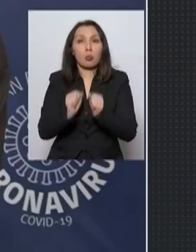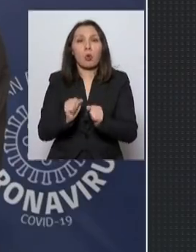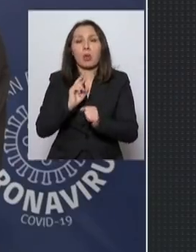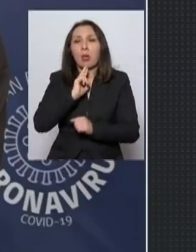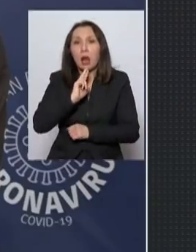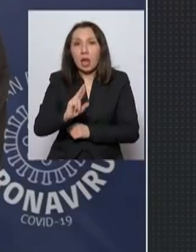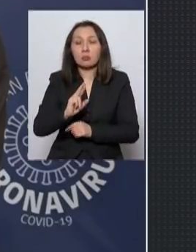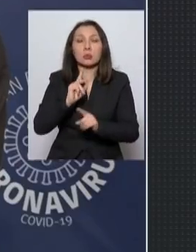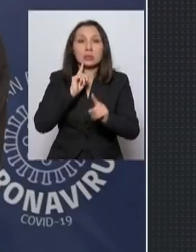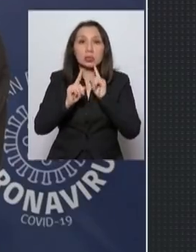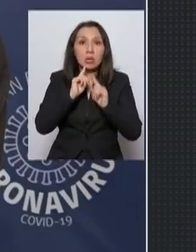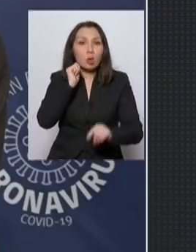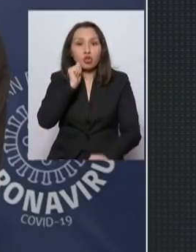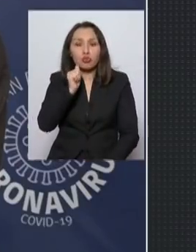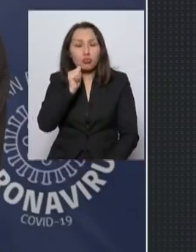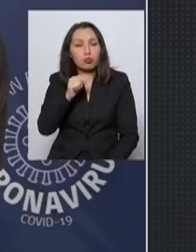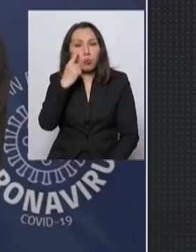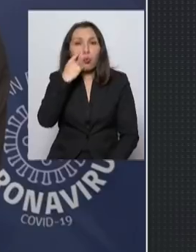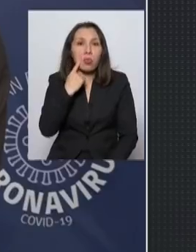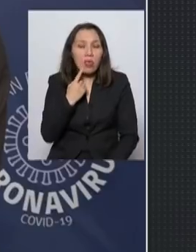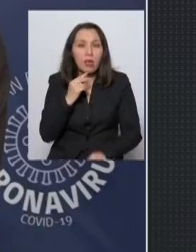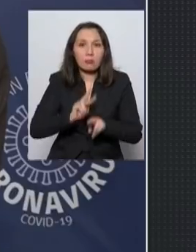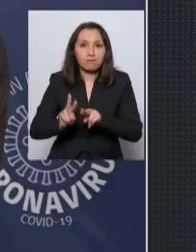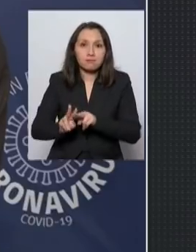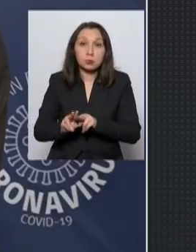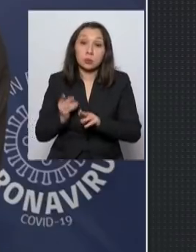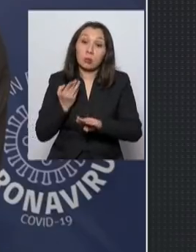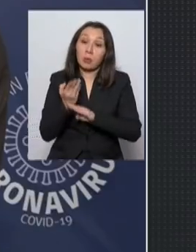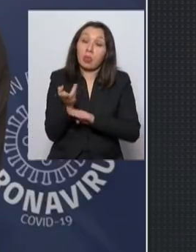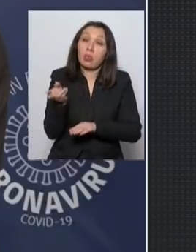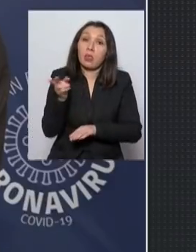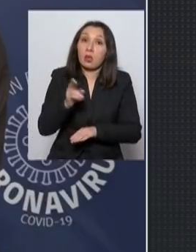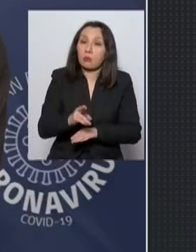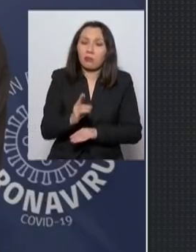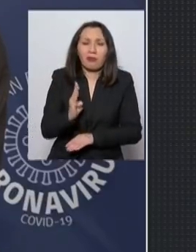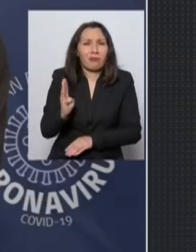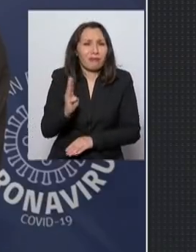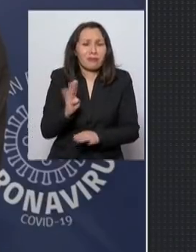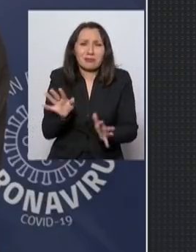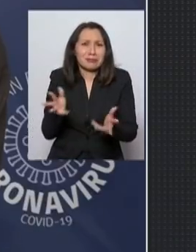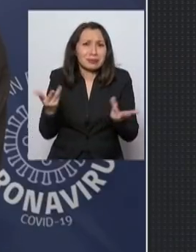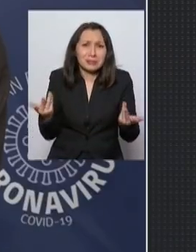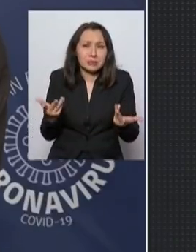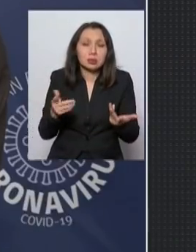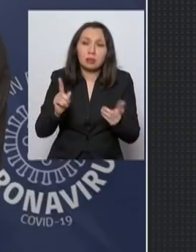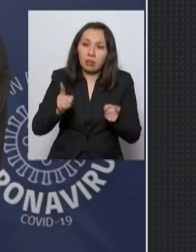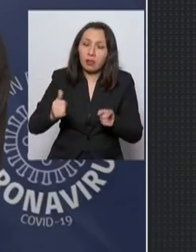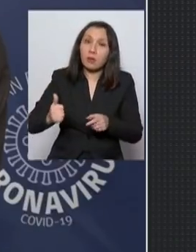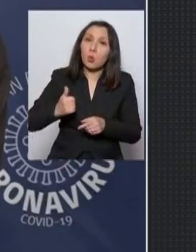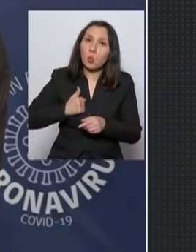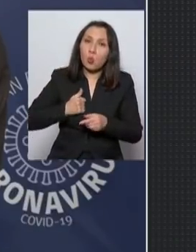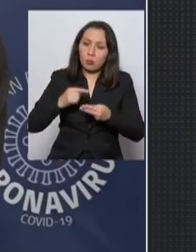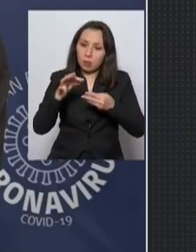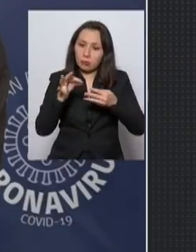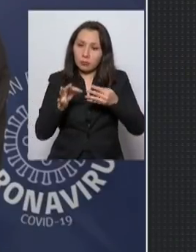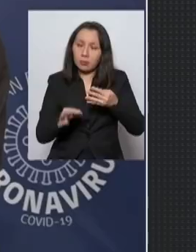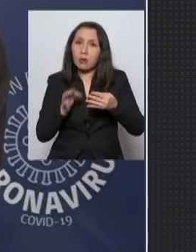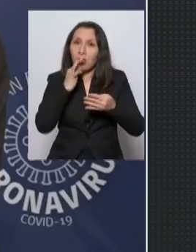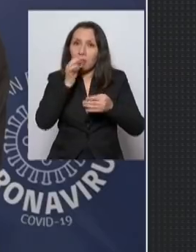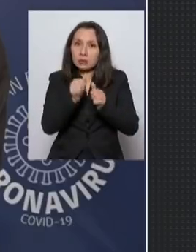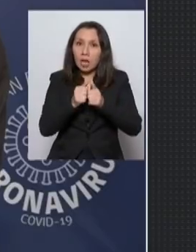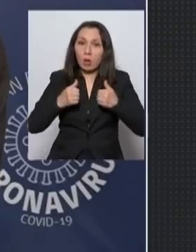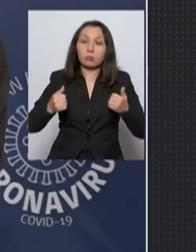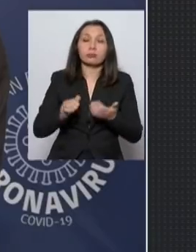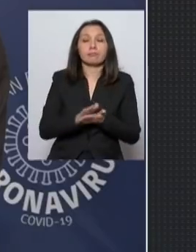hacer esa cantidad de exámenes por día. Y lo que pedimos de nuevo es lo básico, que se cumplan los criterios definidos por la